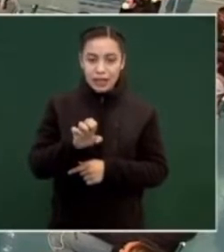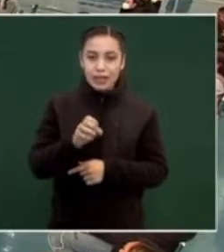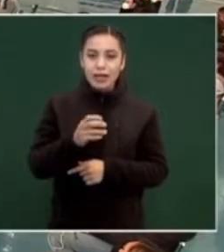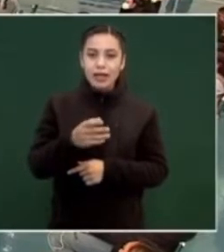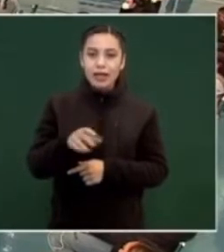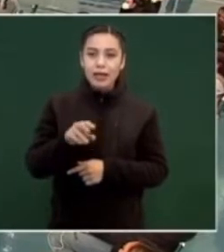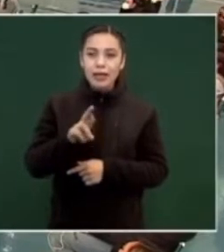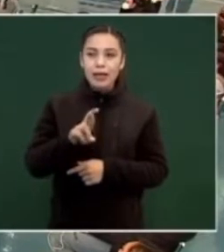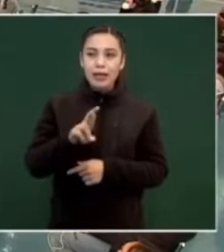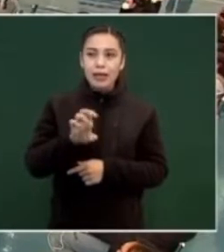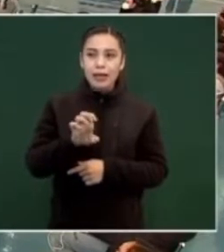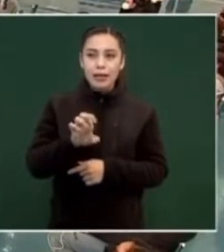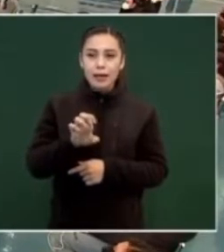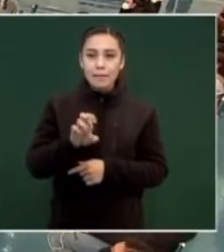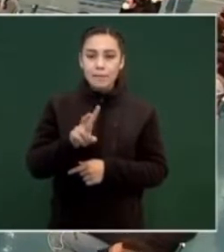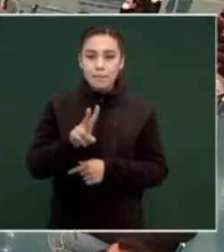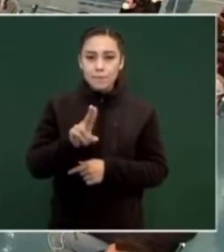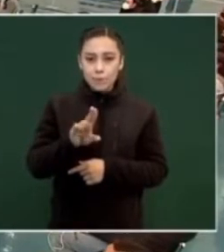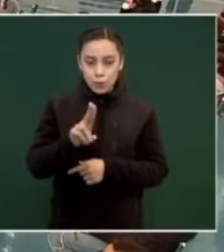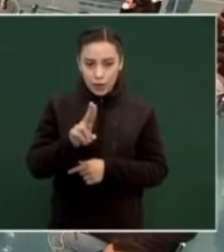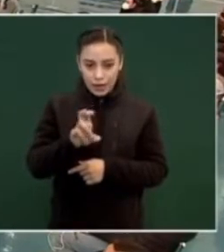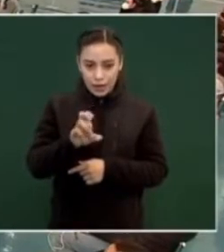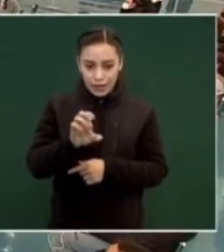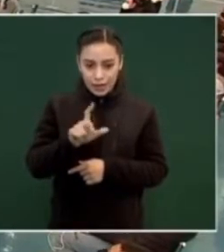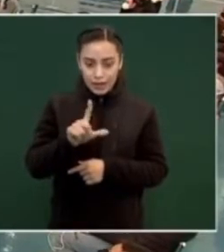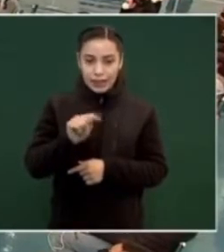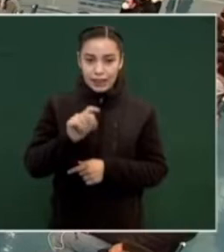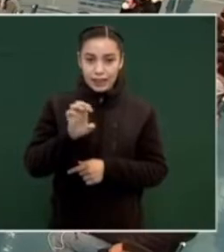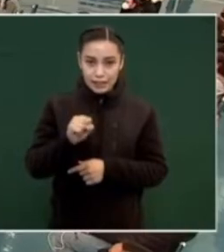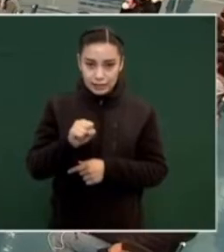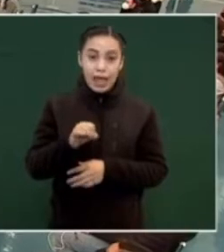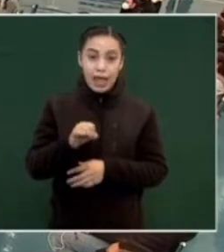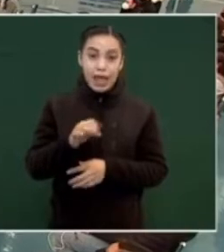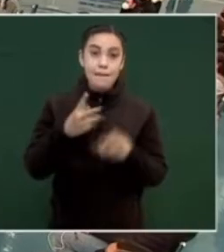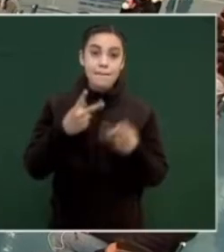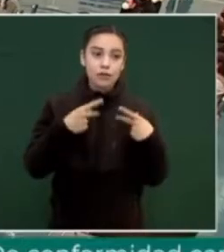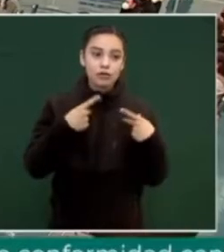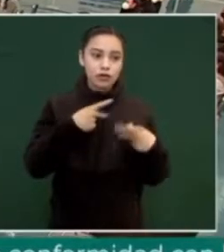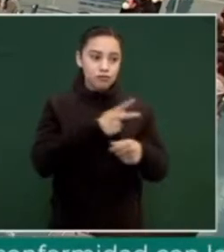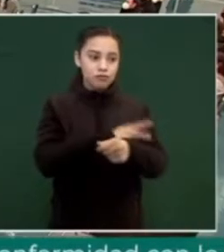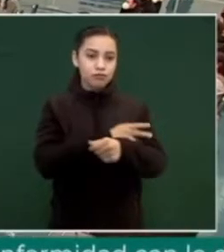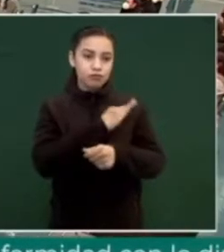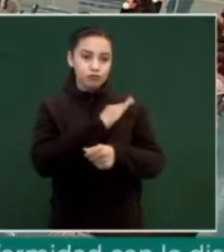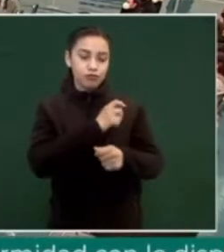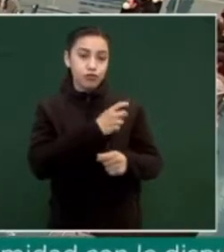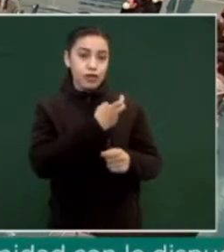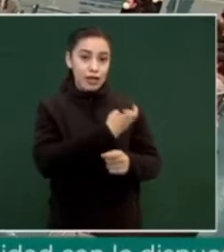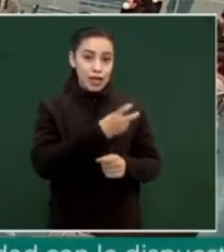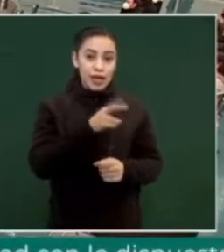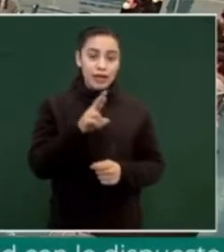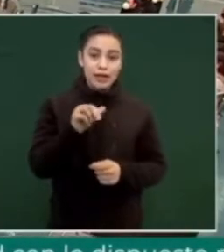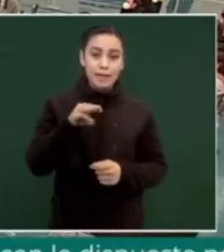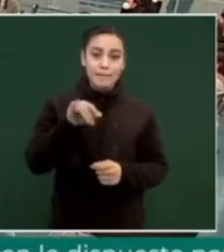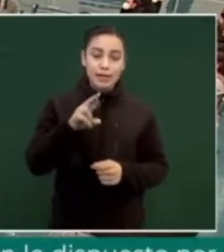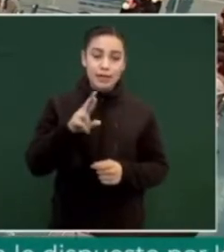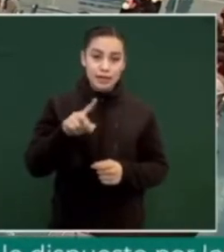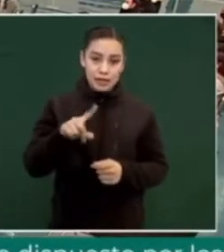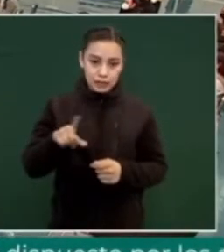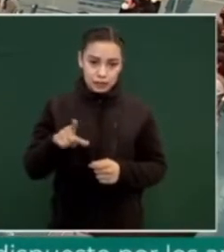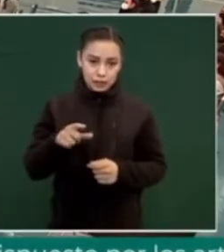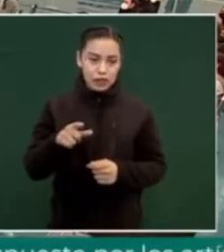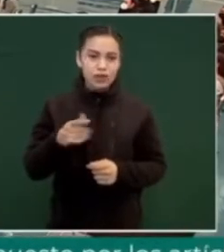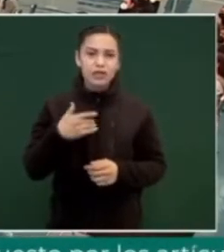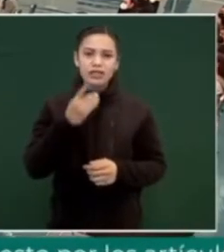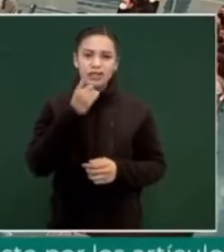queda ramírez y ramis a mis maestros de marxismo no los puedo entender unos están en la cárcel y